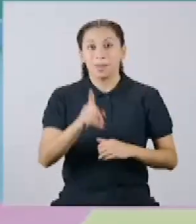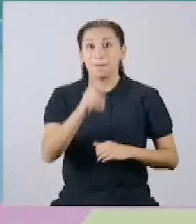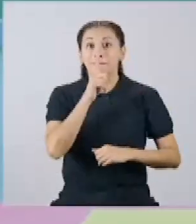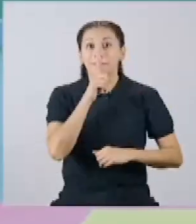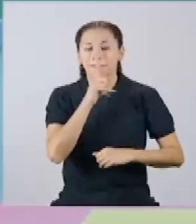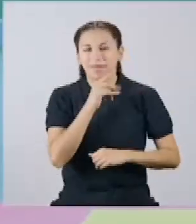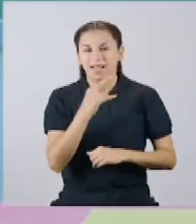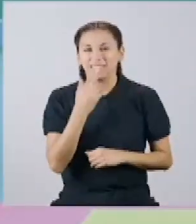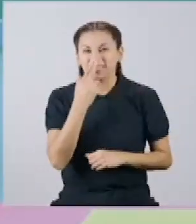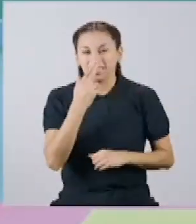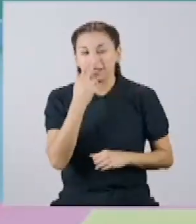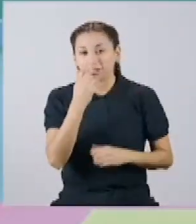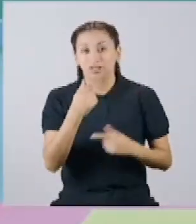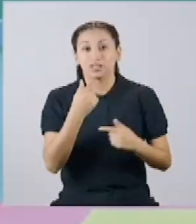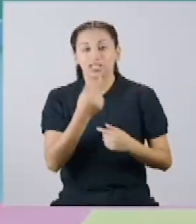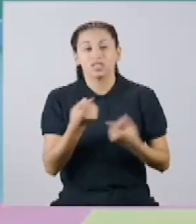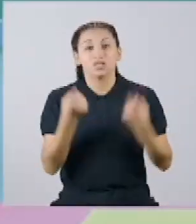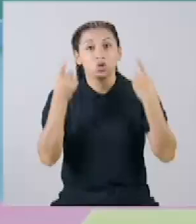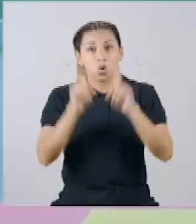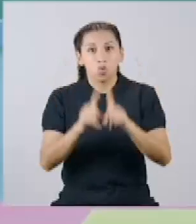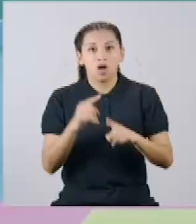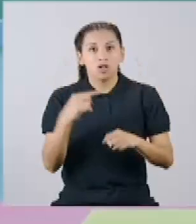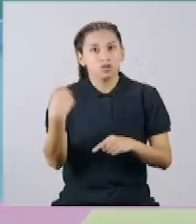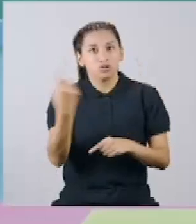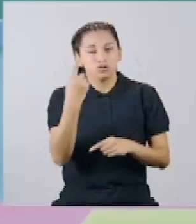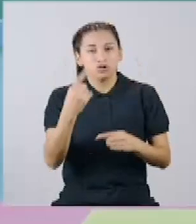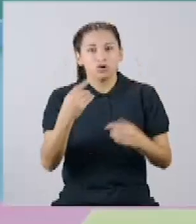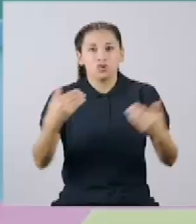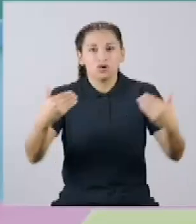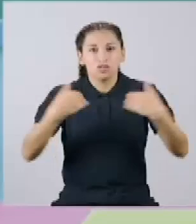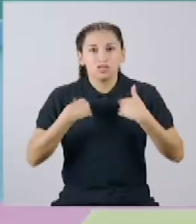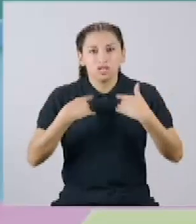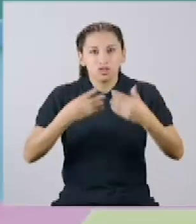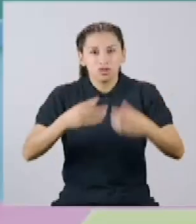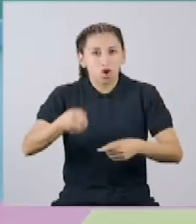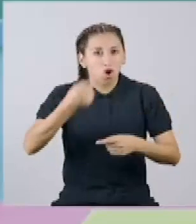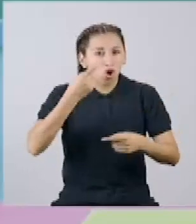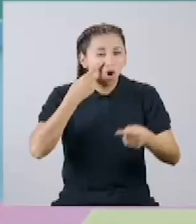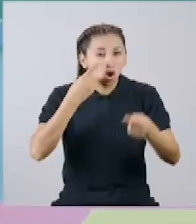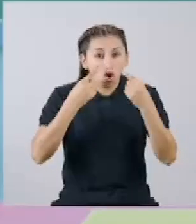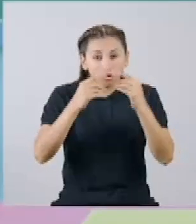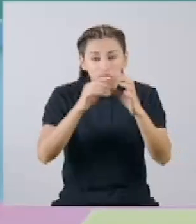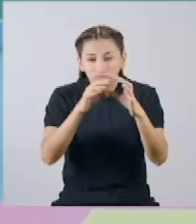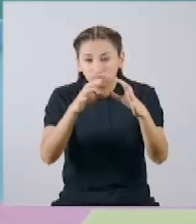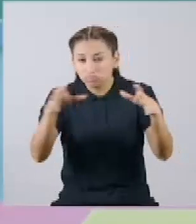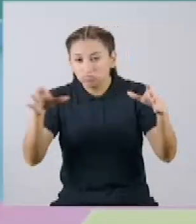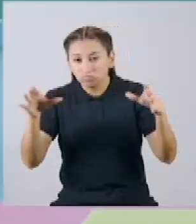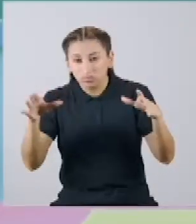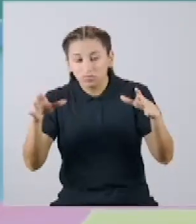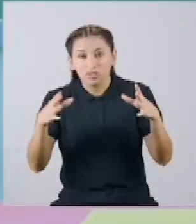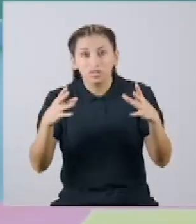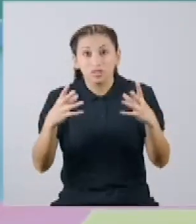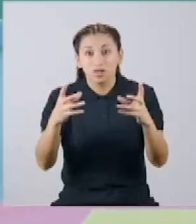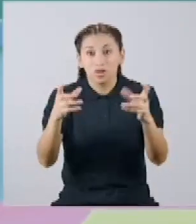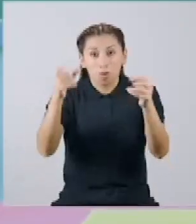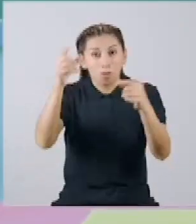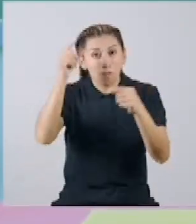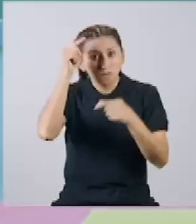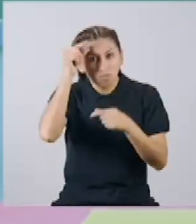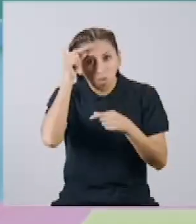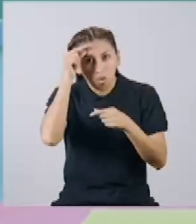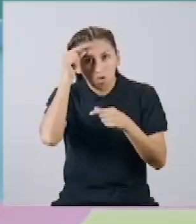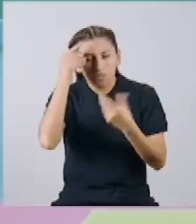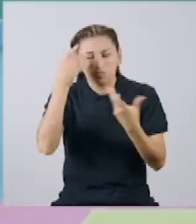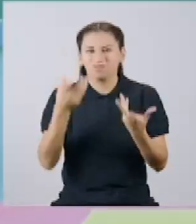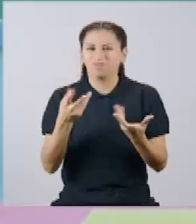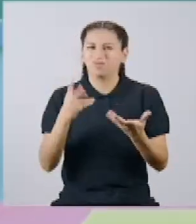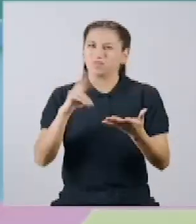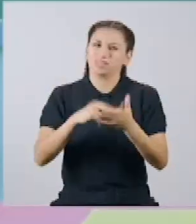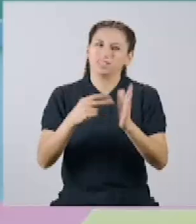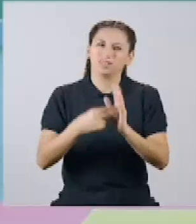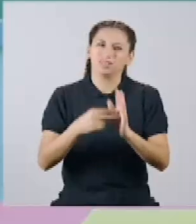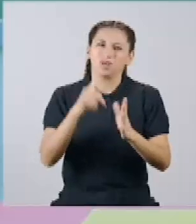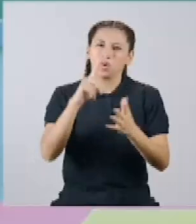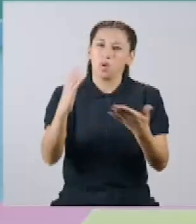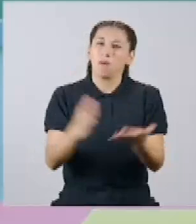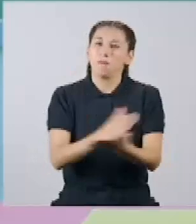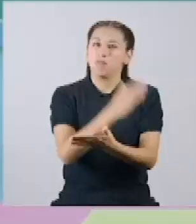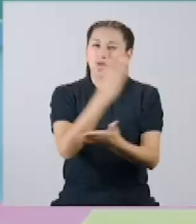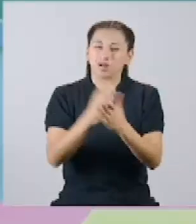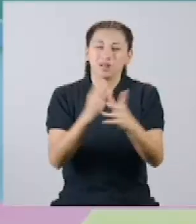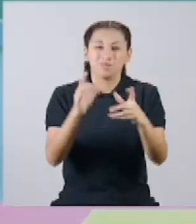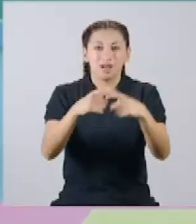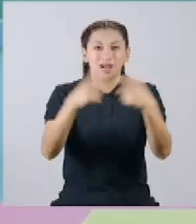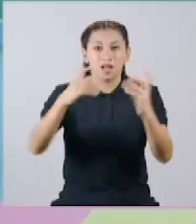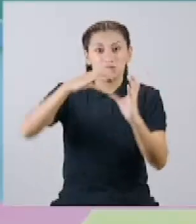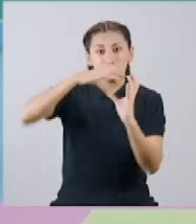decía: cuando solo tenemos un reducido bagaje de conocimientos puede ser un problema. Esto debido al